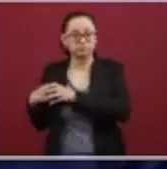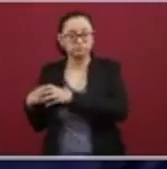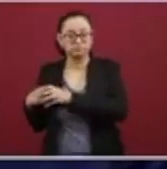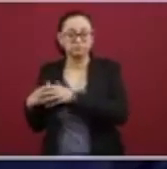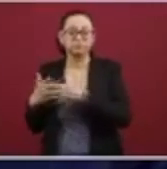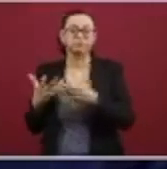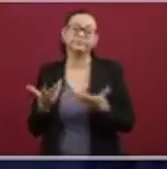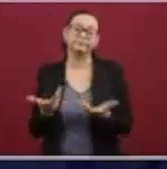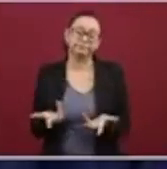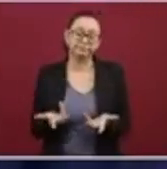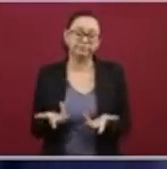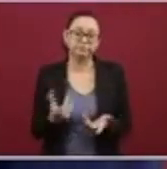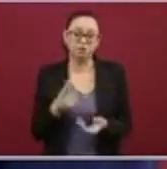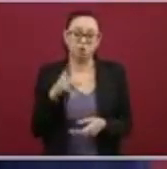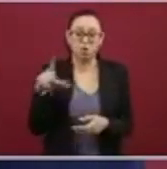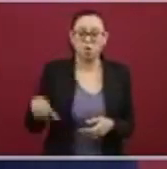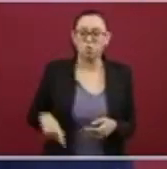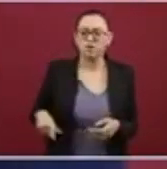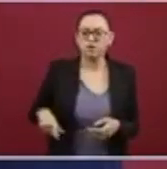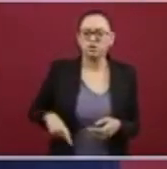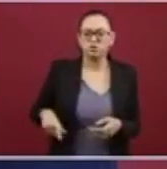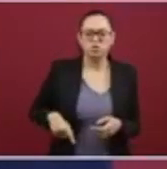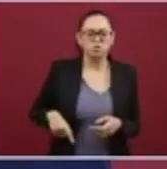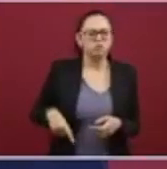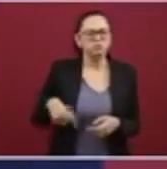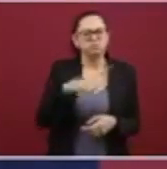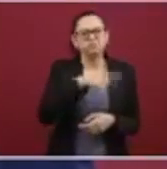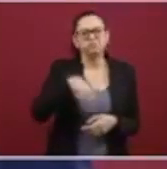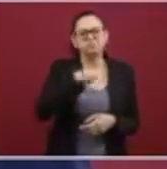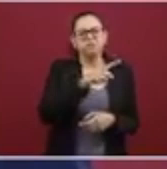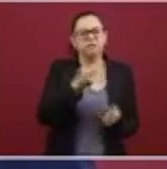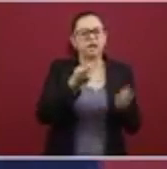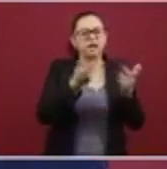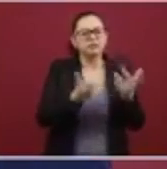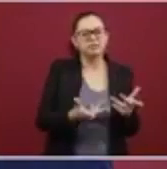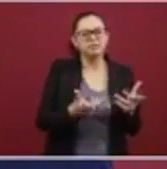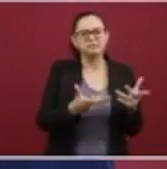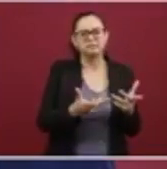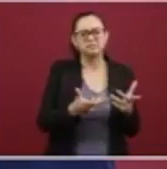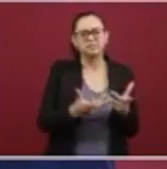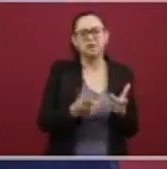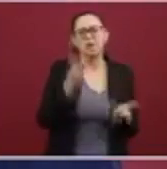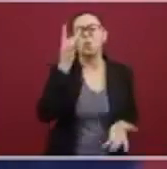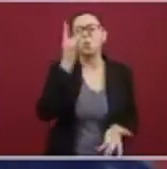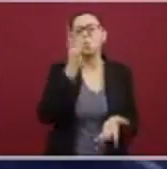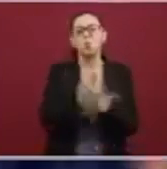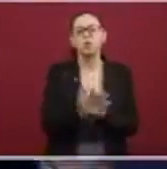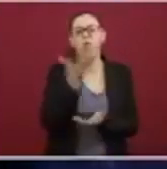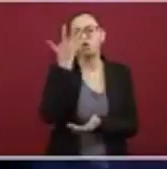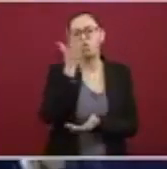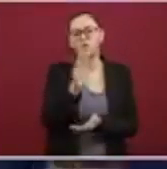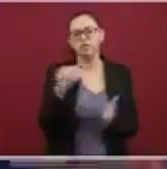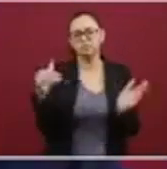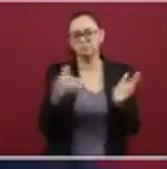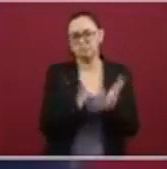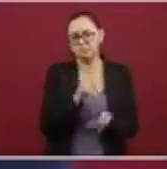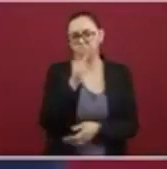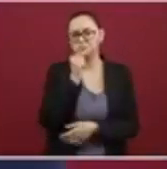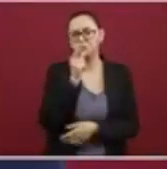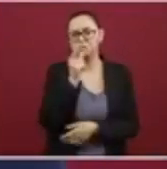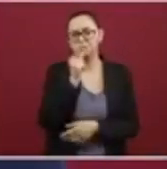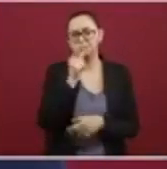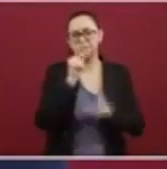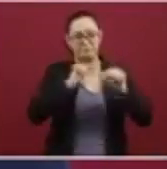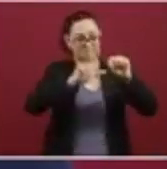el gobierno solo disponía de 10,000 elementos para atender el problema de la seguridad